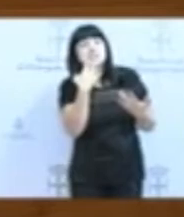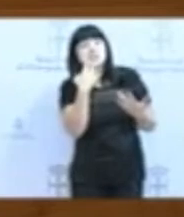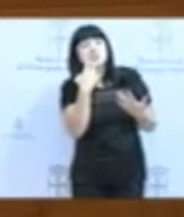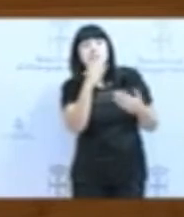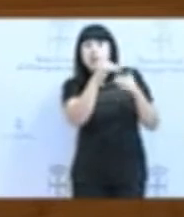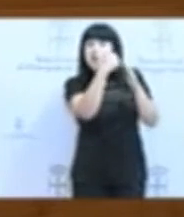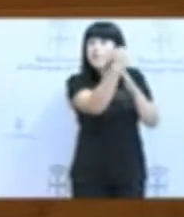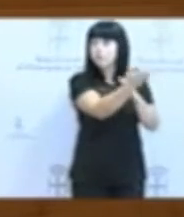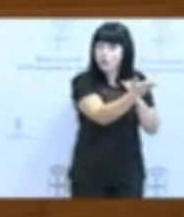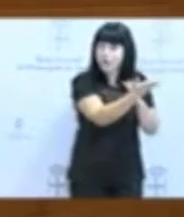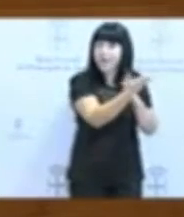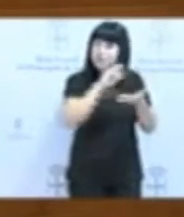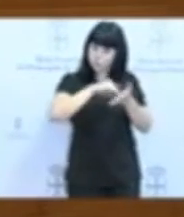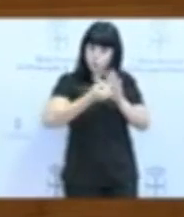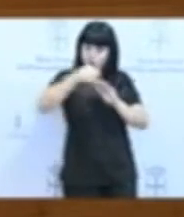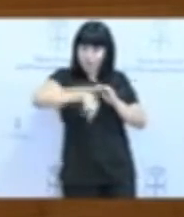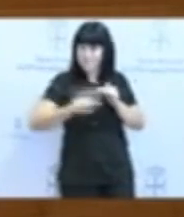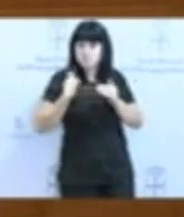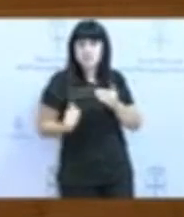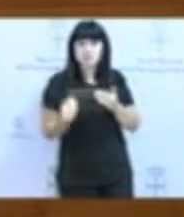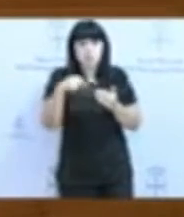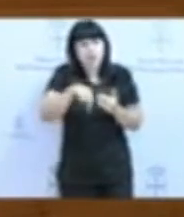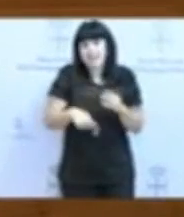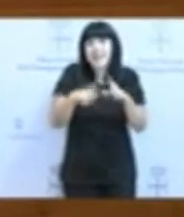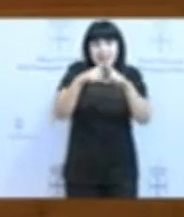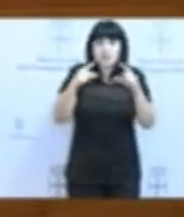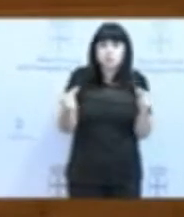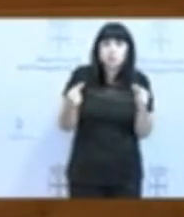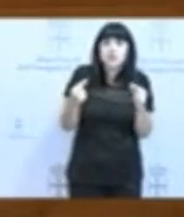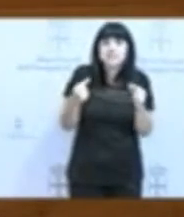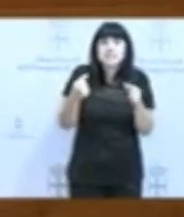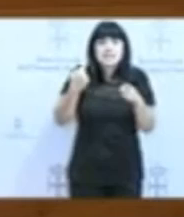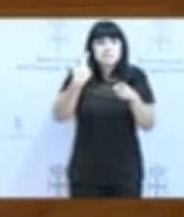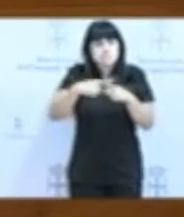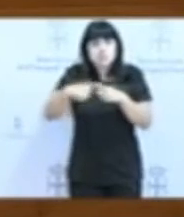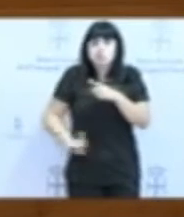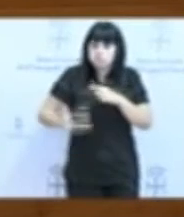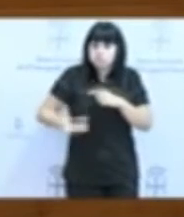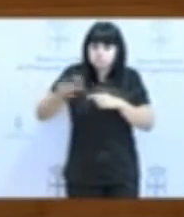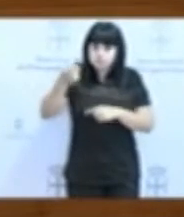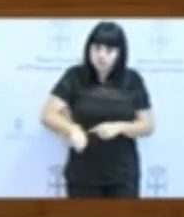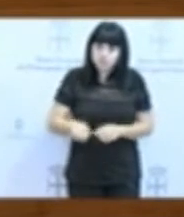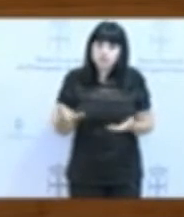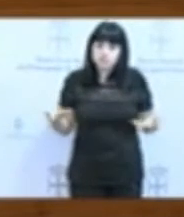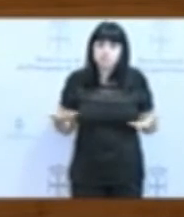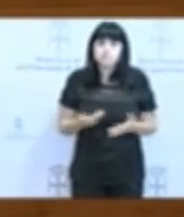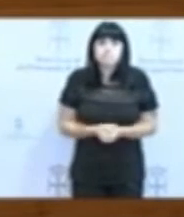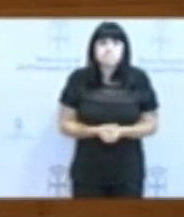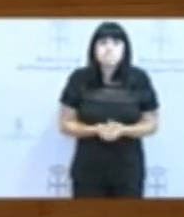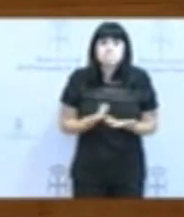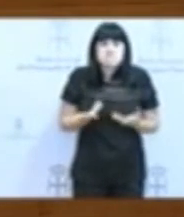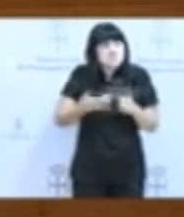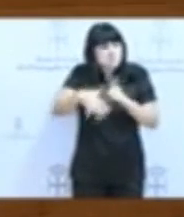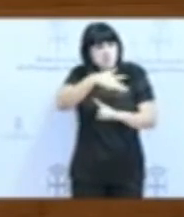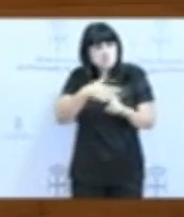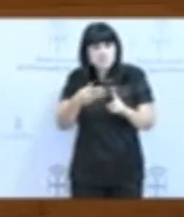pasa en Asturias, como si en Asturias no pudiesen pasar las cosas realmente importantes. Eso es lo que se respira en